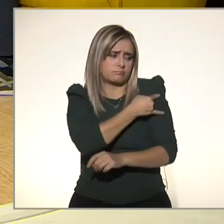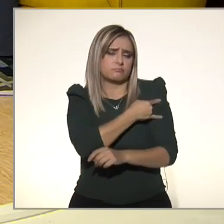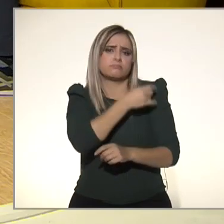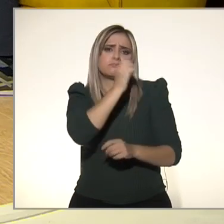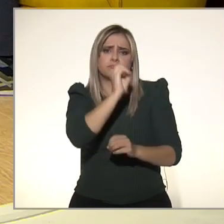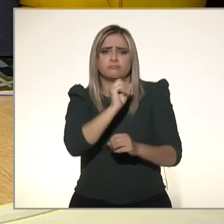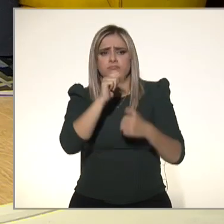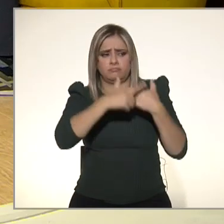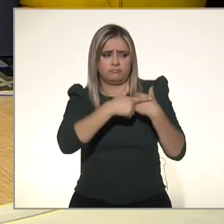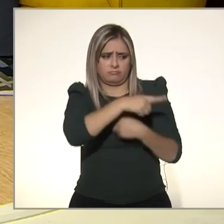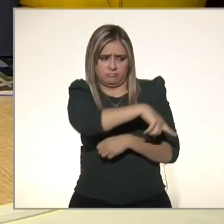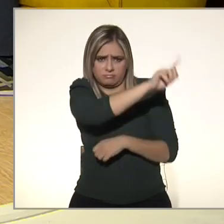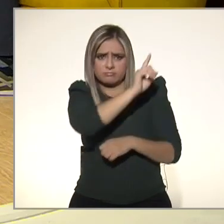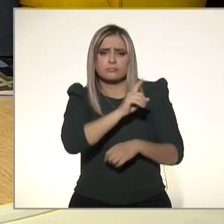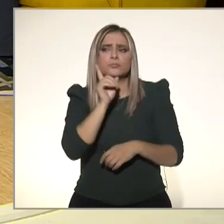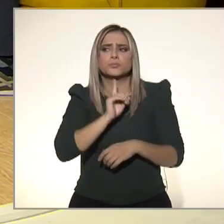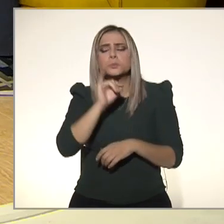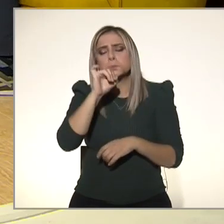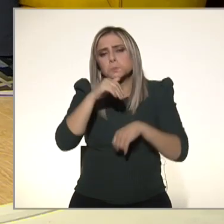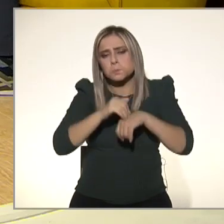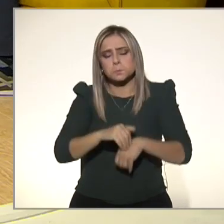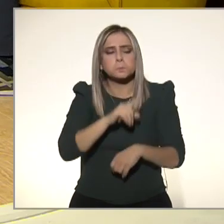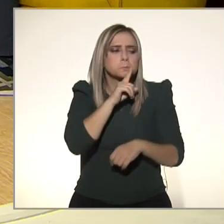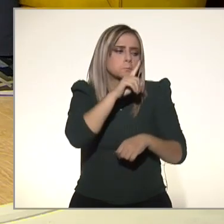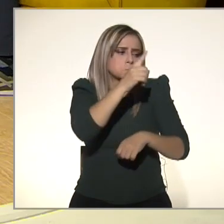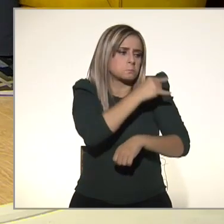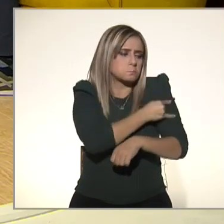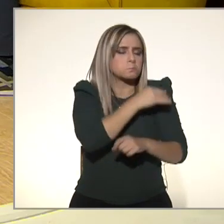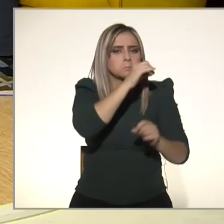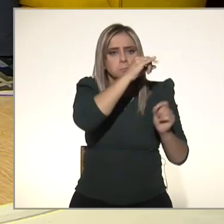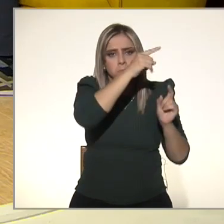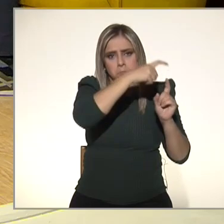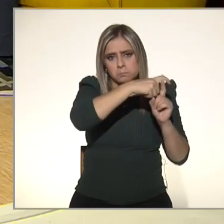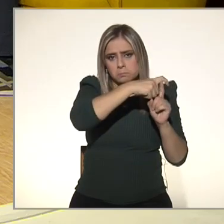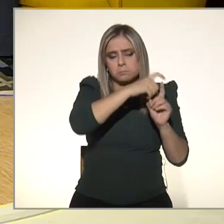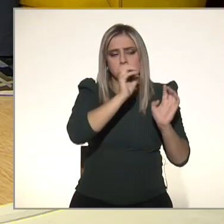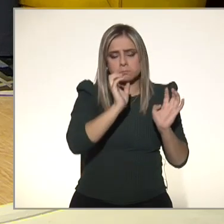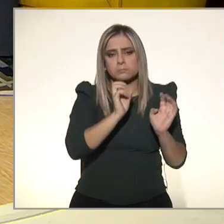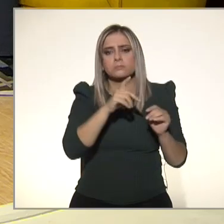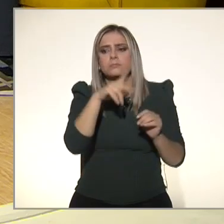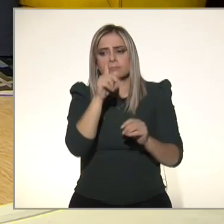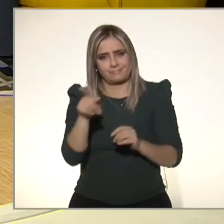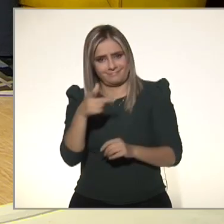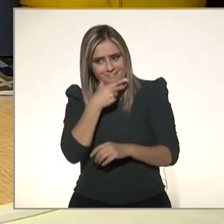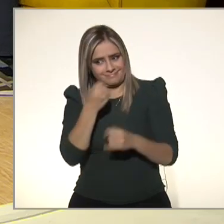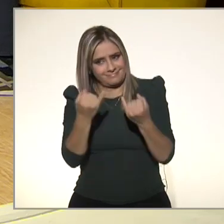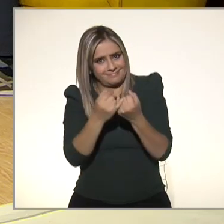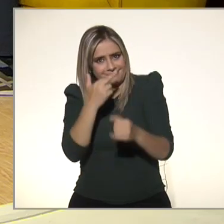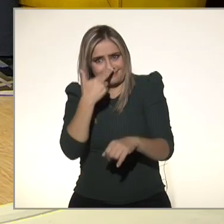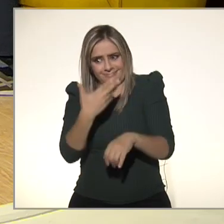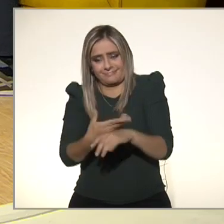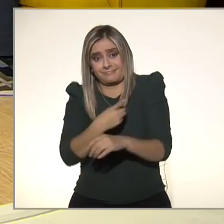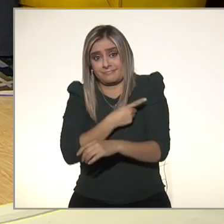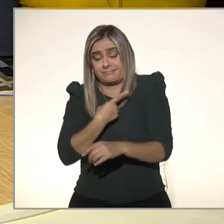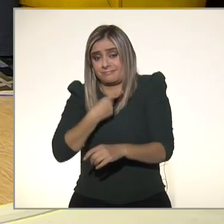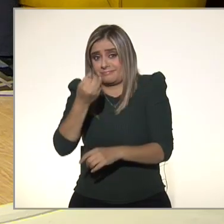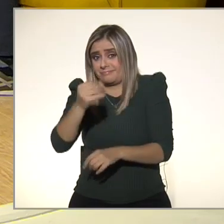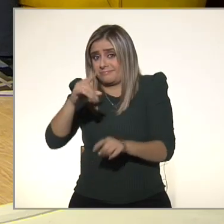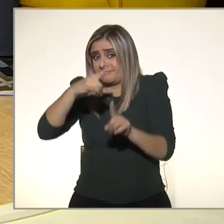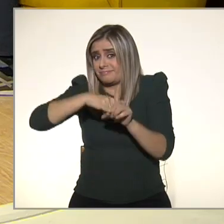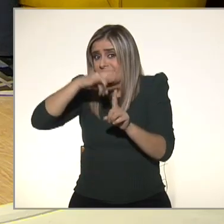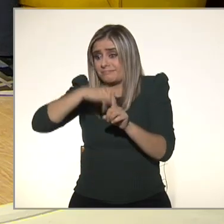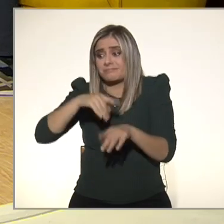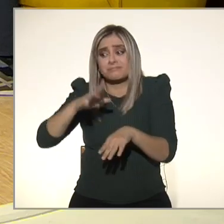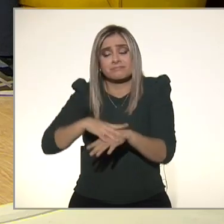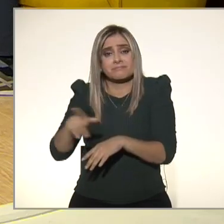temporal que lo único que te va, entre comillas, a afectar y que puede ser muy importante para muchos, ojo, pero que tenemos que ser